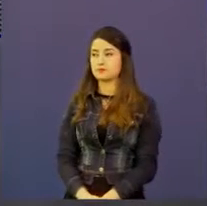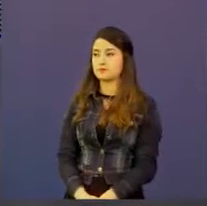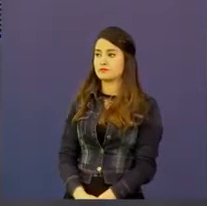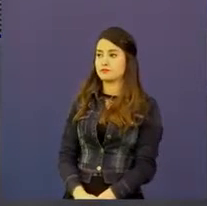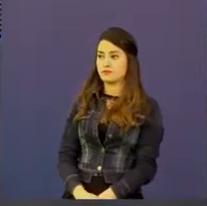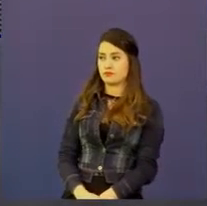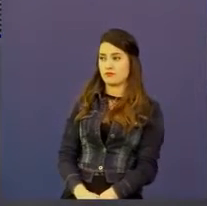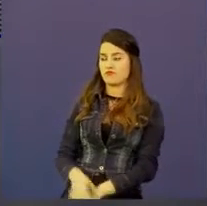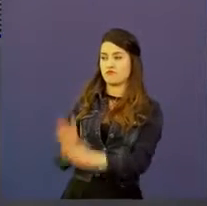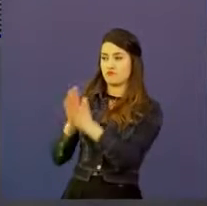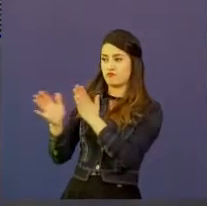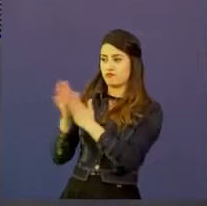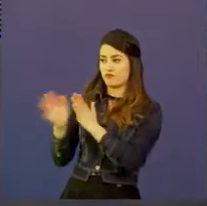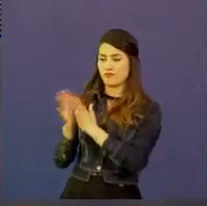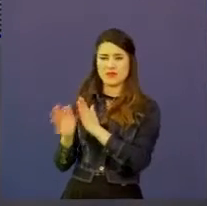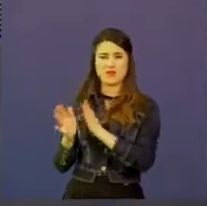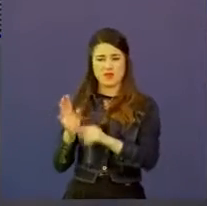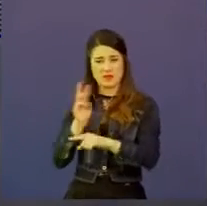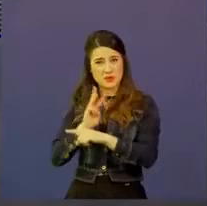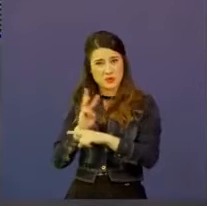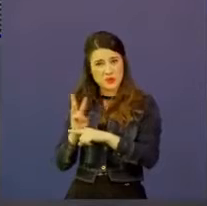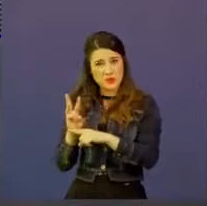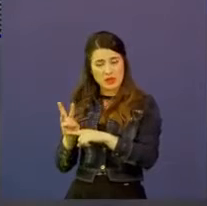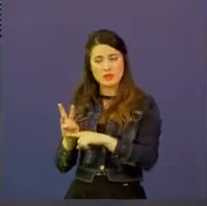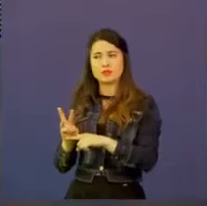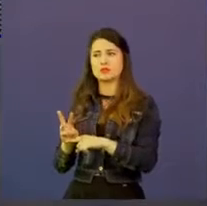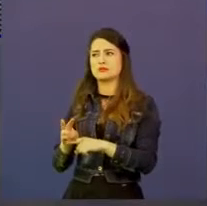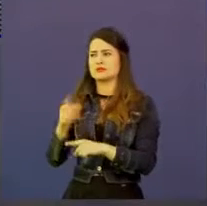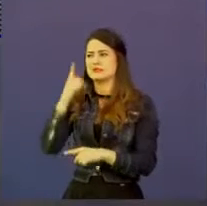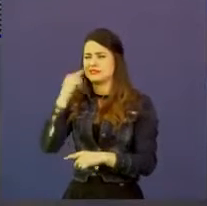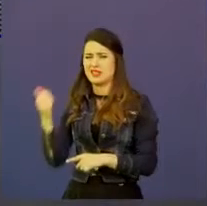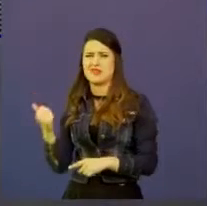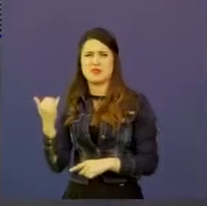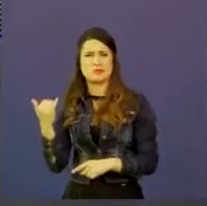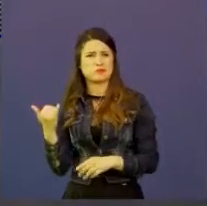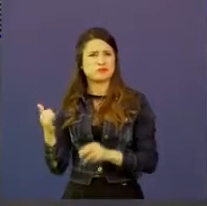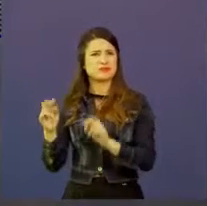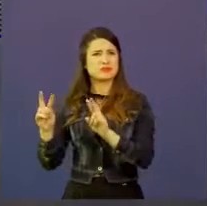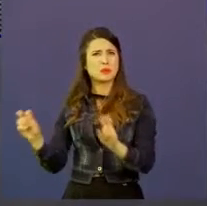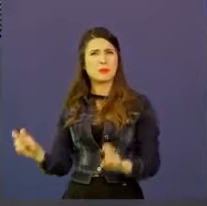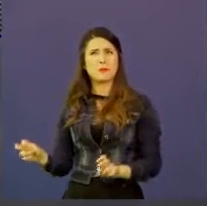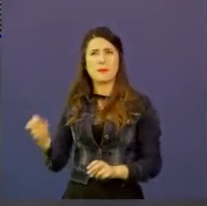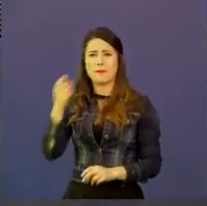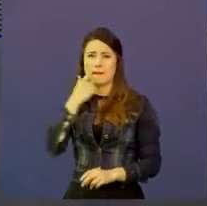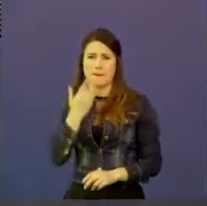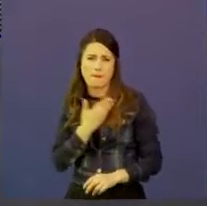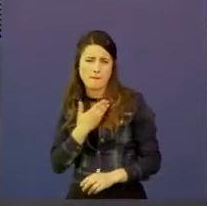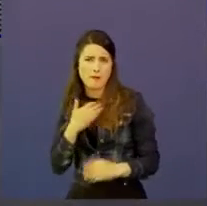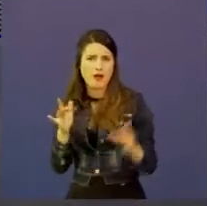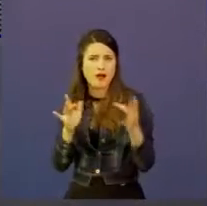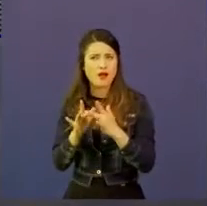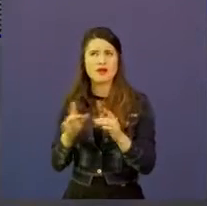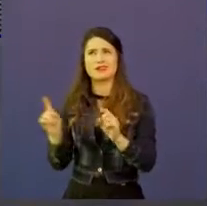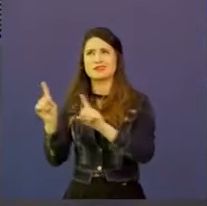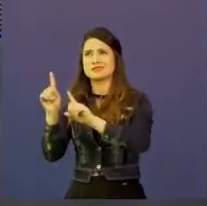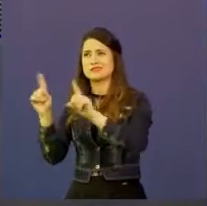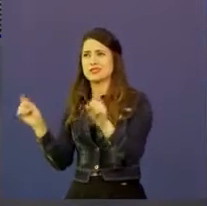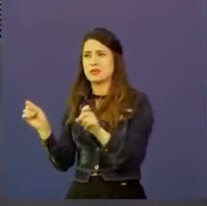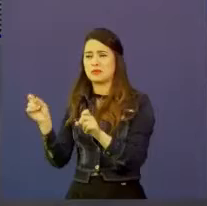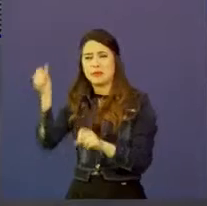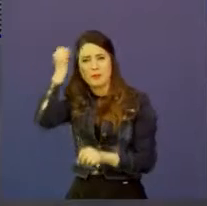tiene un montón de herramientas para padres de familia, para maestros, para los mismos estudiantes, nos conecta con otras redes, nos